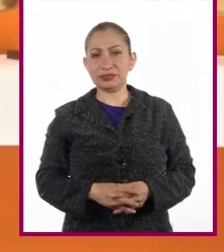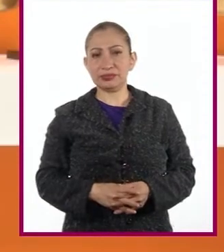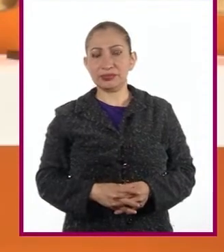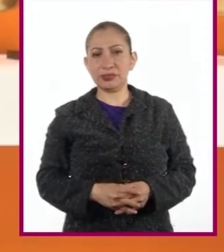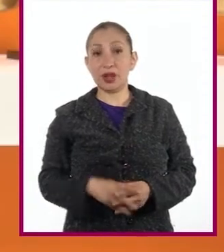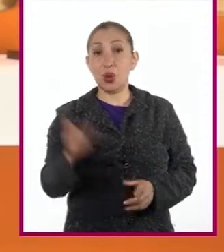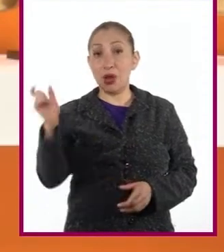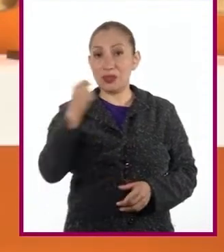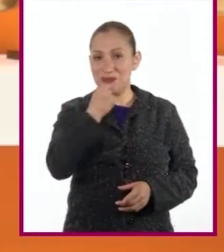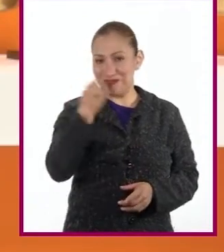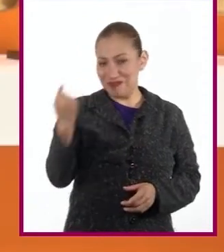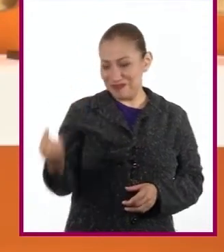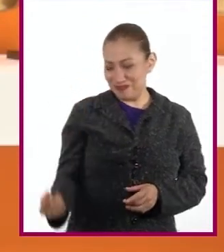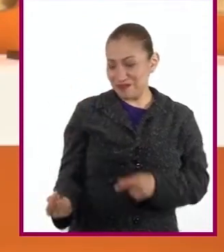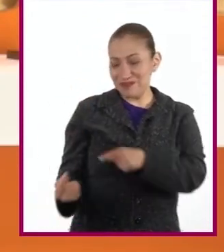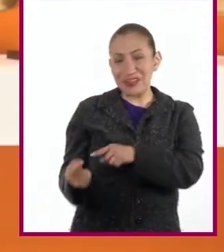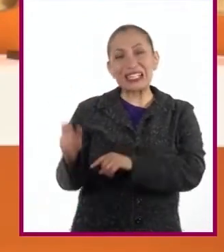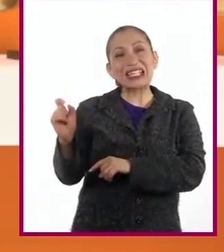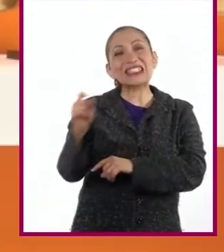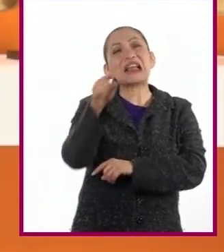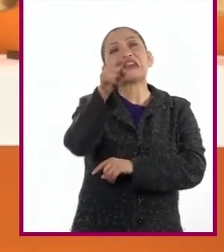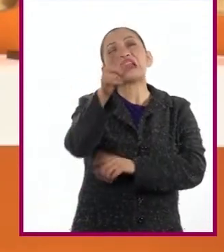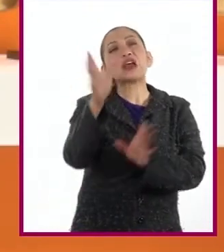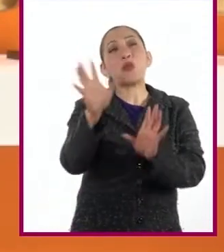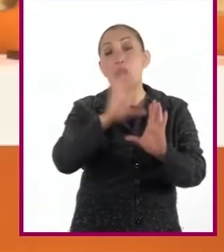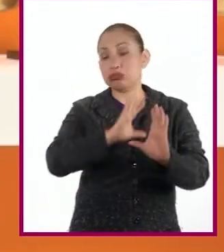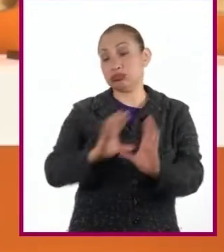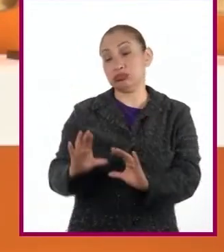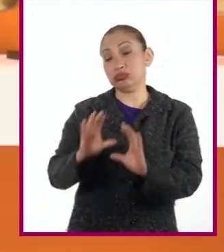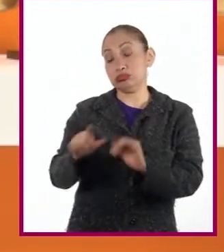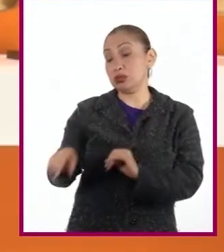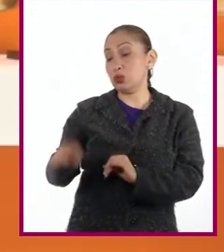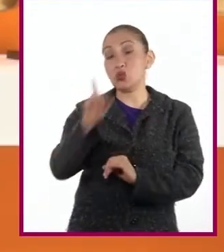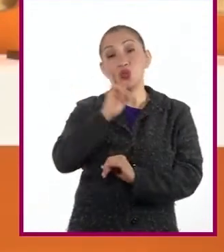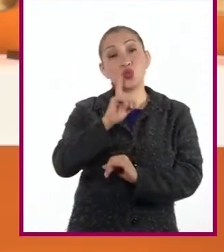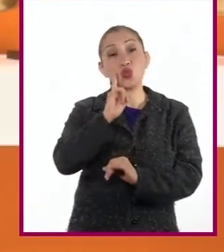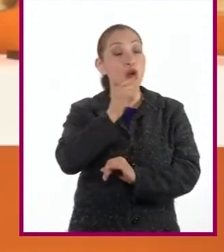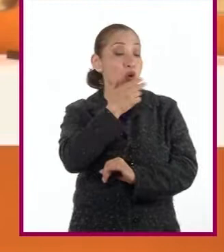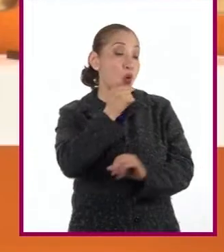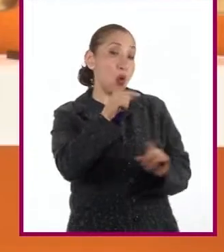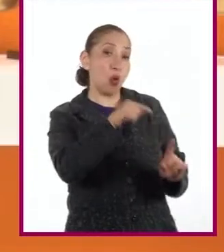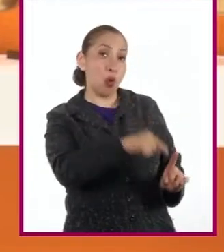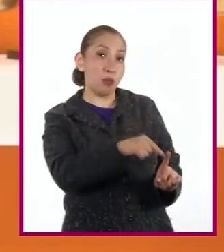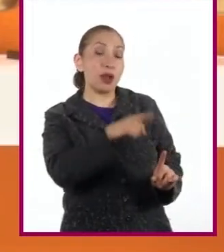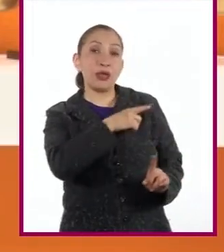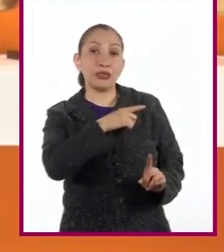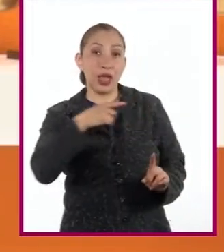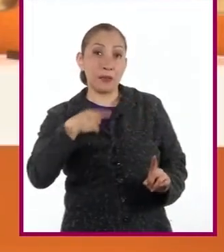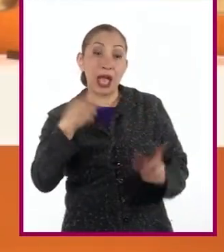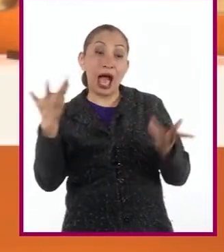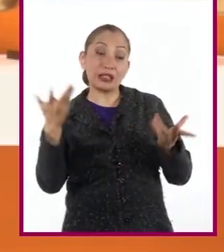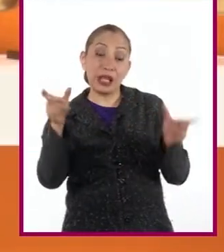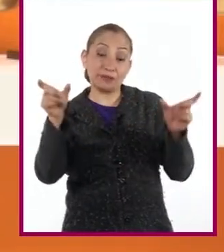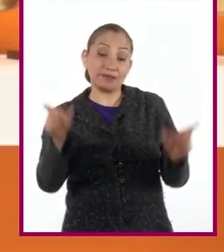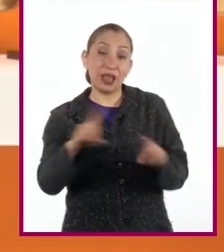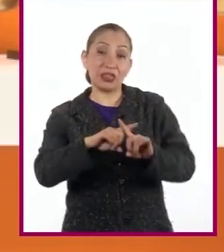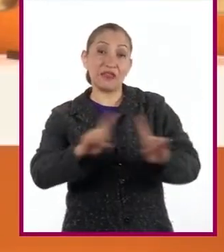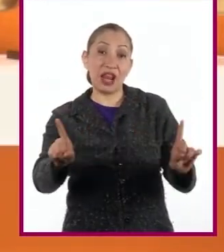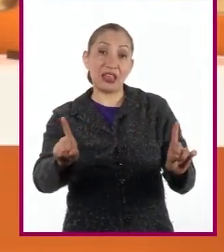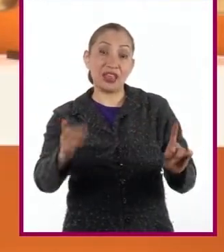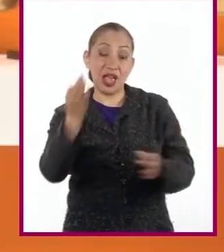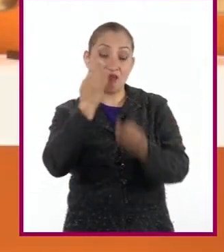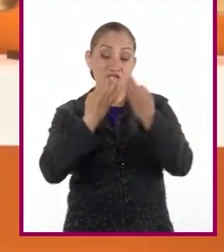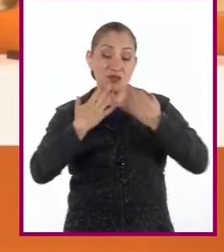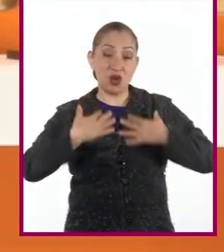Desde la infancia, es probable que les hayan inculcado que las mujeres y los hombres deben comportarse, vestirse